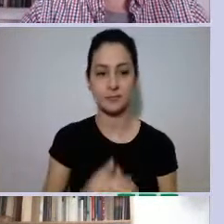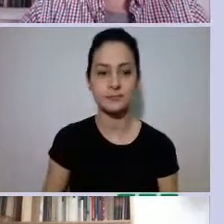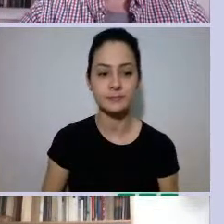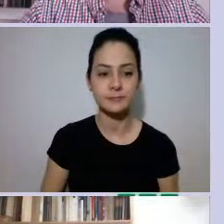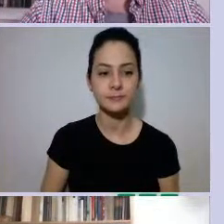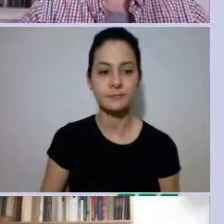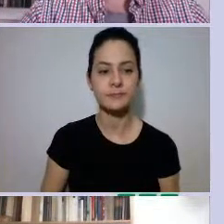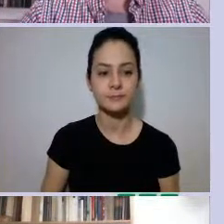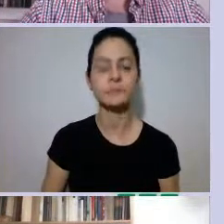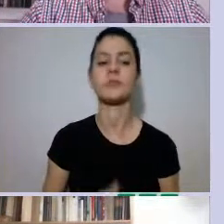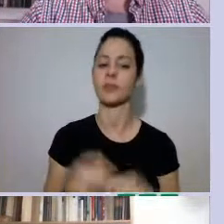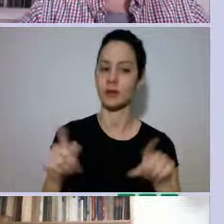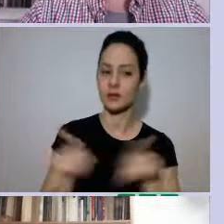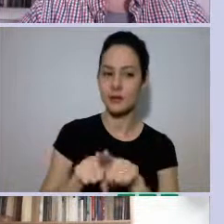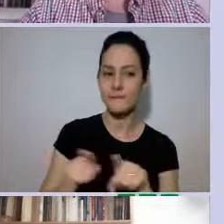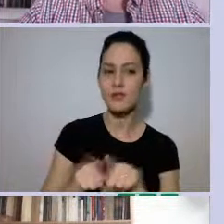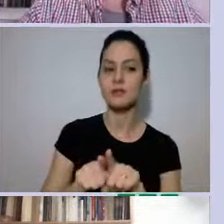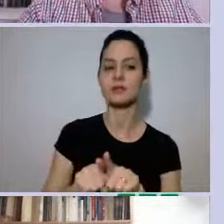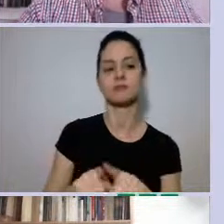Además,